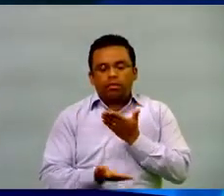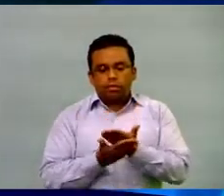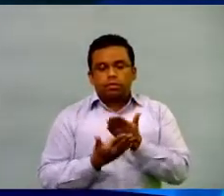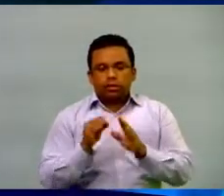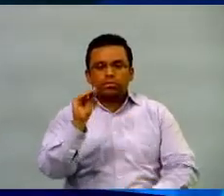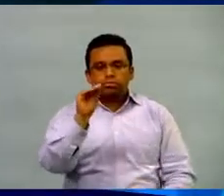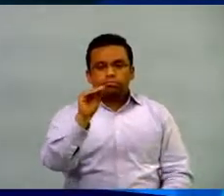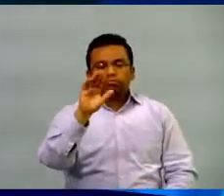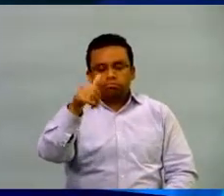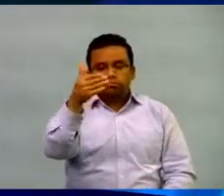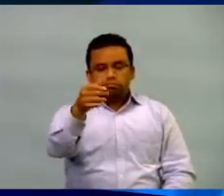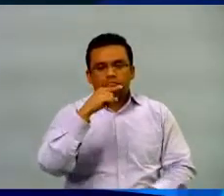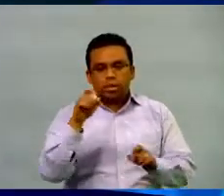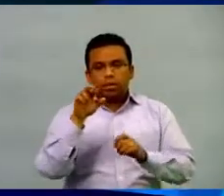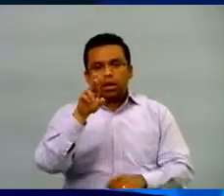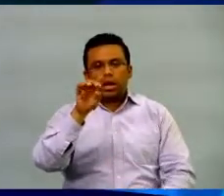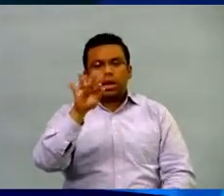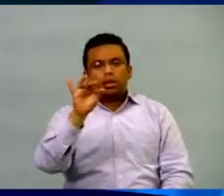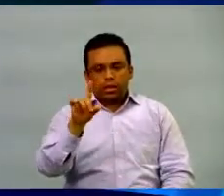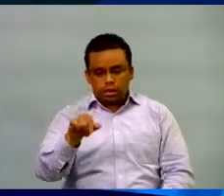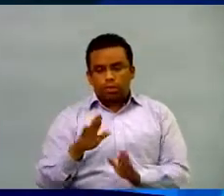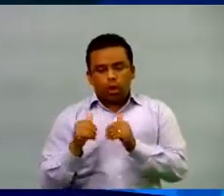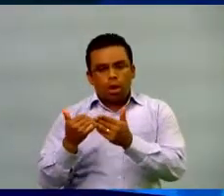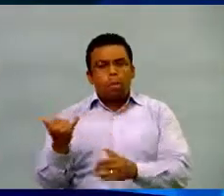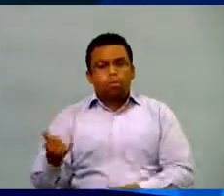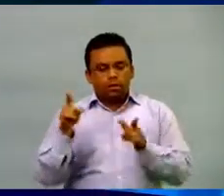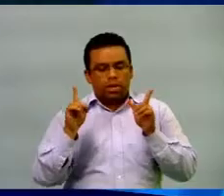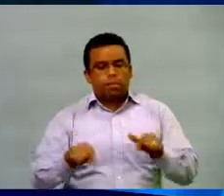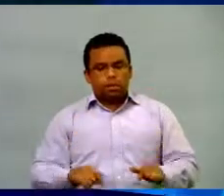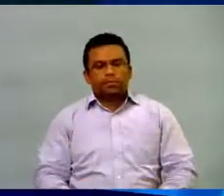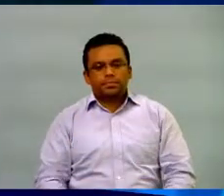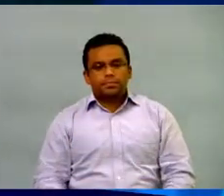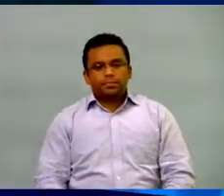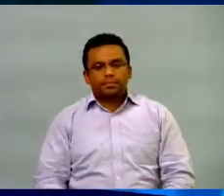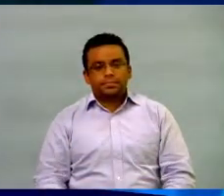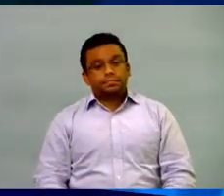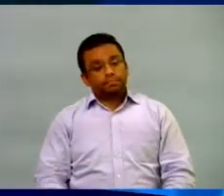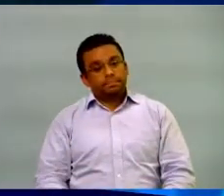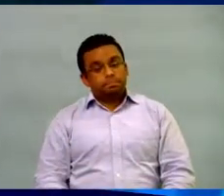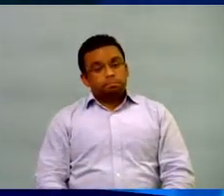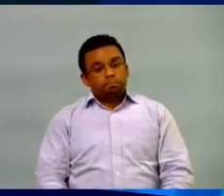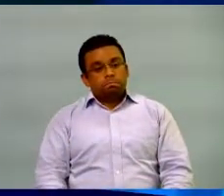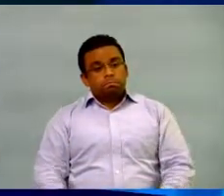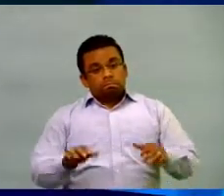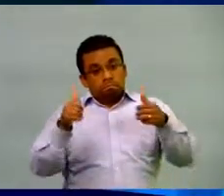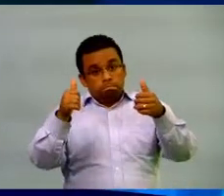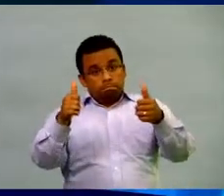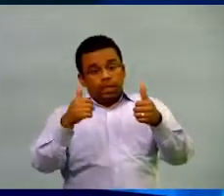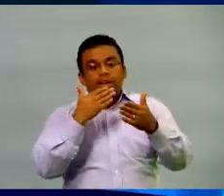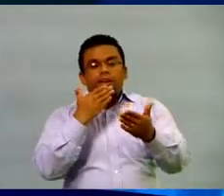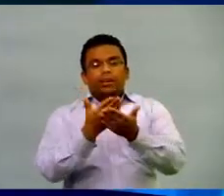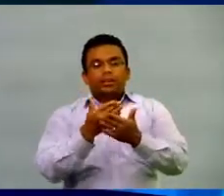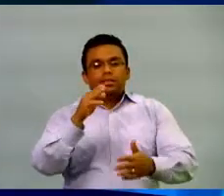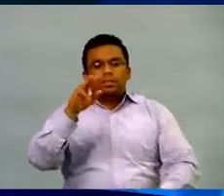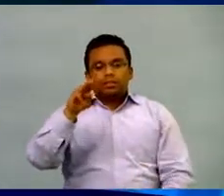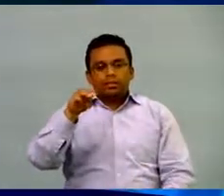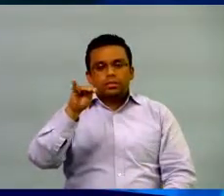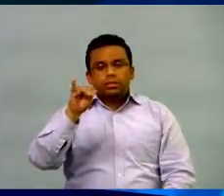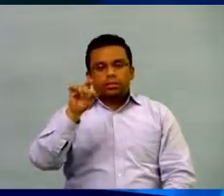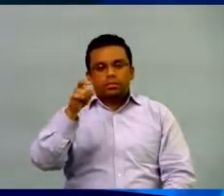procesos de llevar Renata a los colegios. Perfecto, muchísimas gracias. Es Miguel Ángel Amortegui,